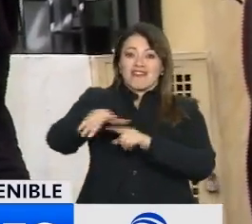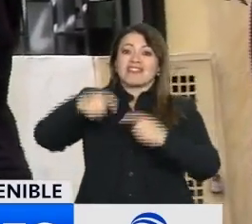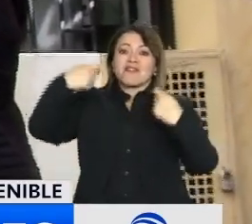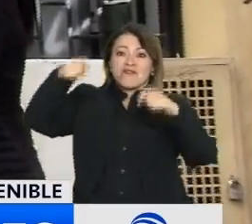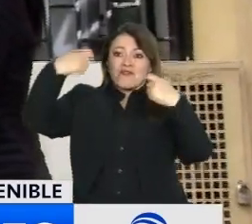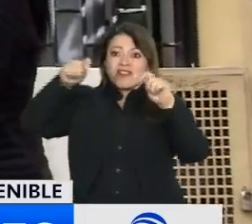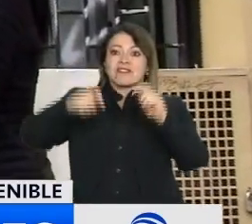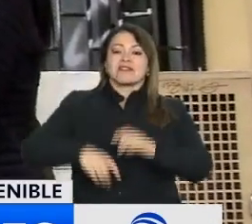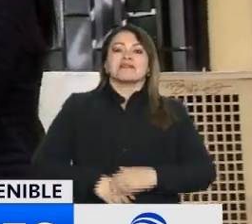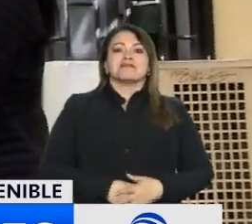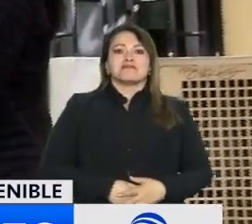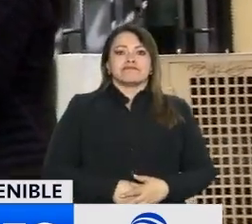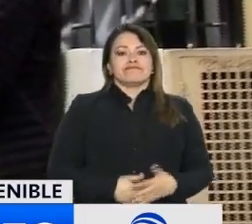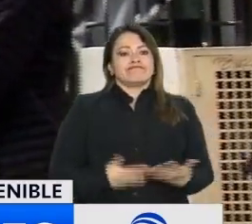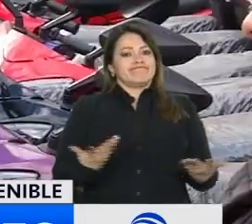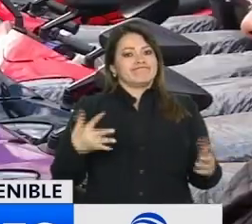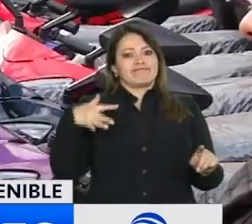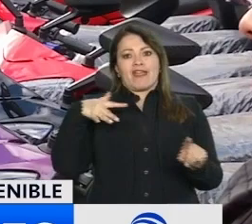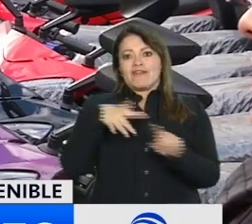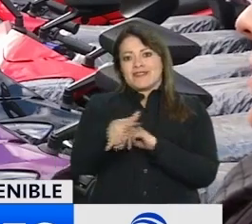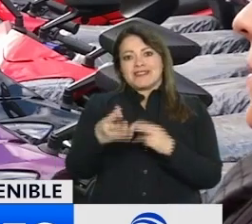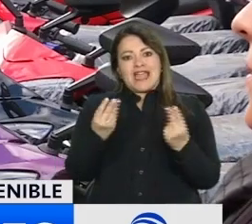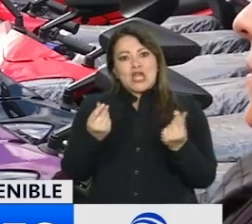Pérdidas económicas bastantes, porque